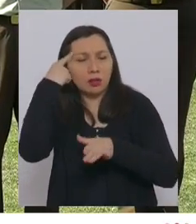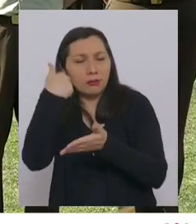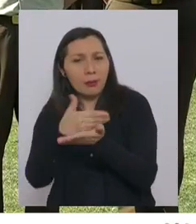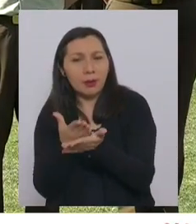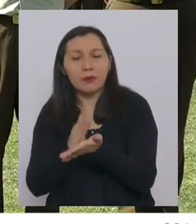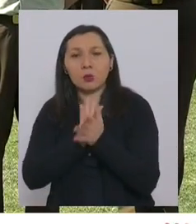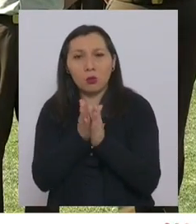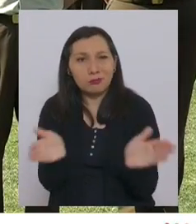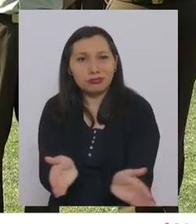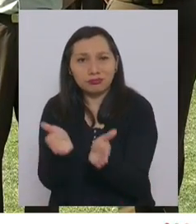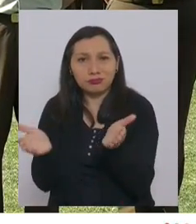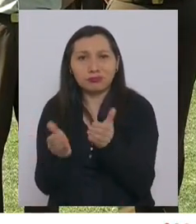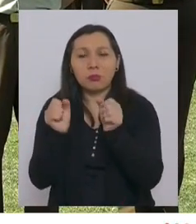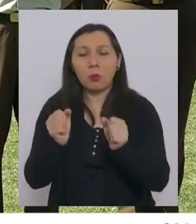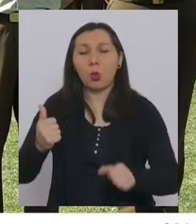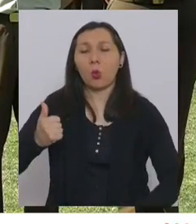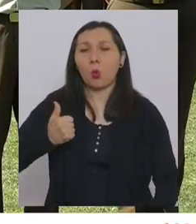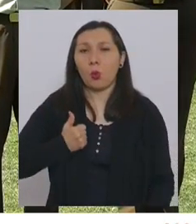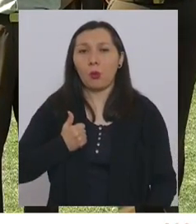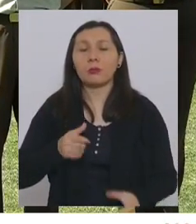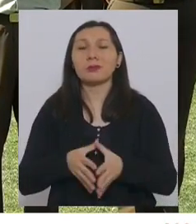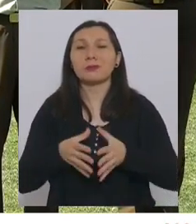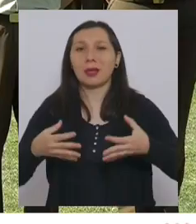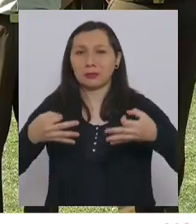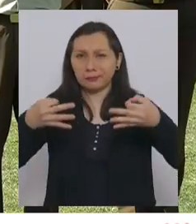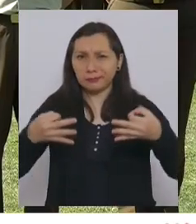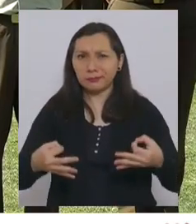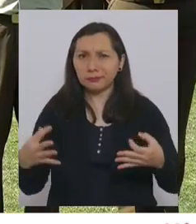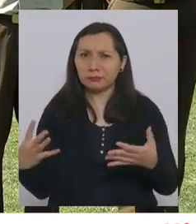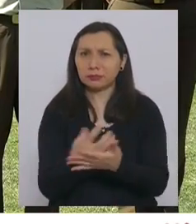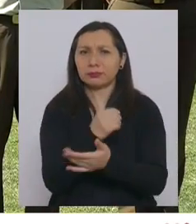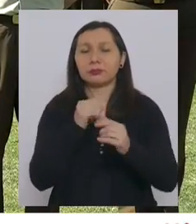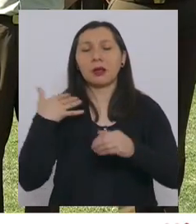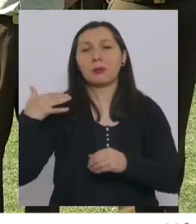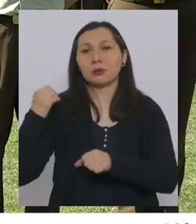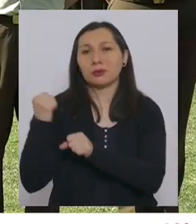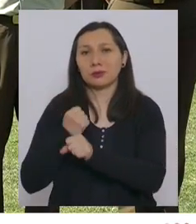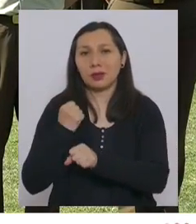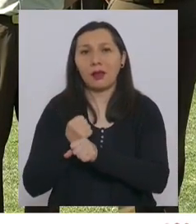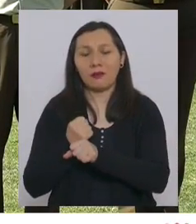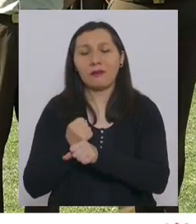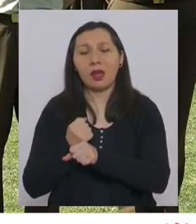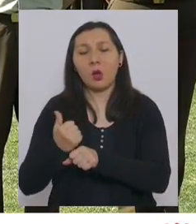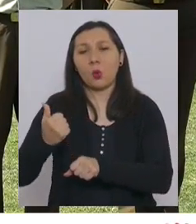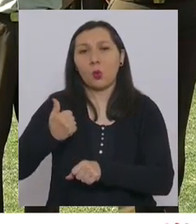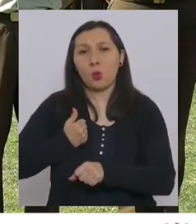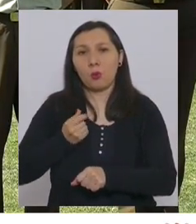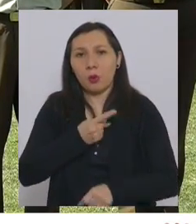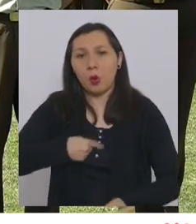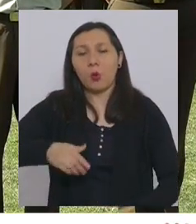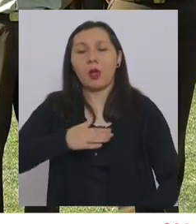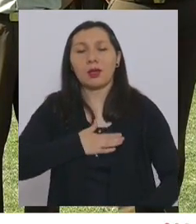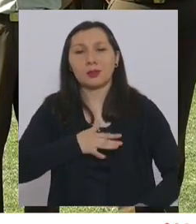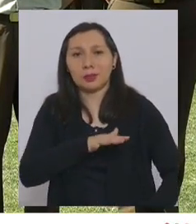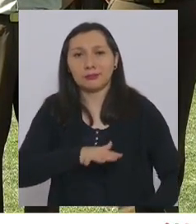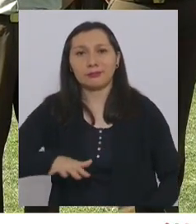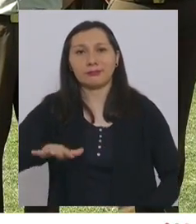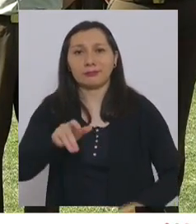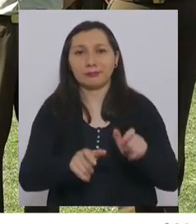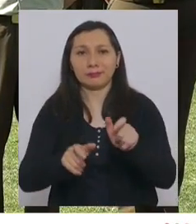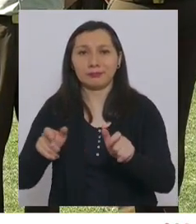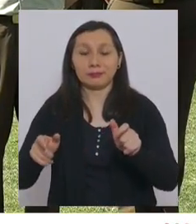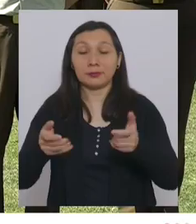estrategias, para que pueda cumplir con mayor eficacia la importante labor que cumple en nuestra sociedad.